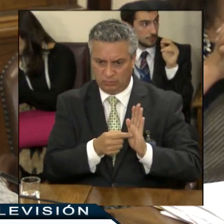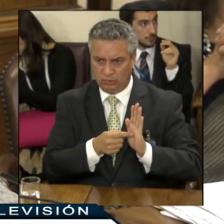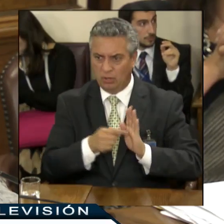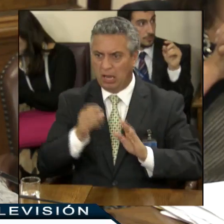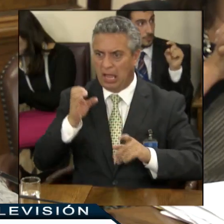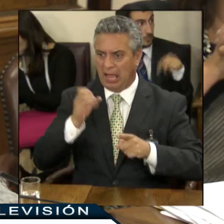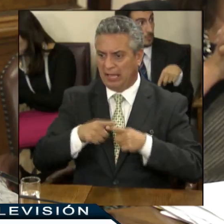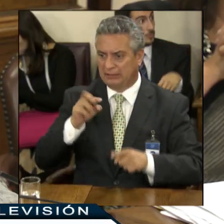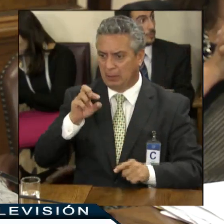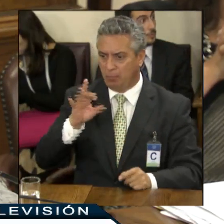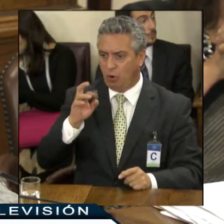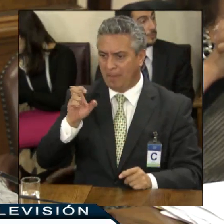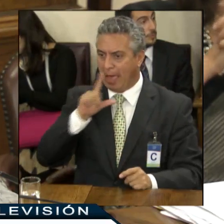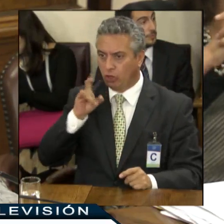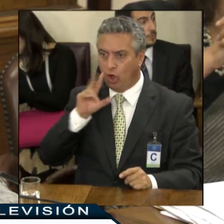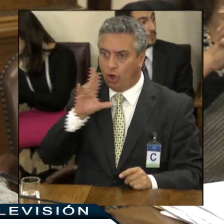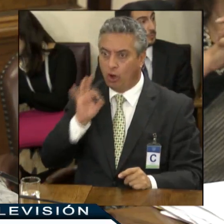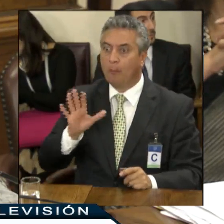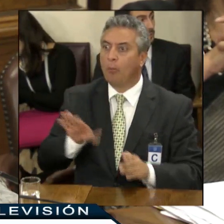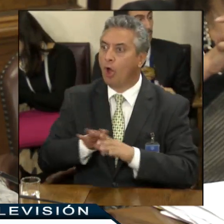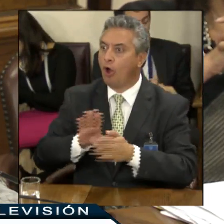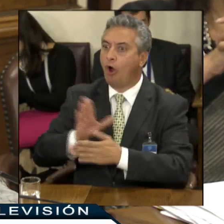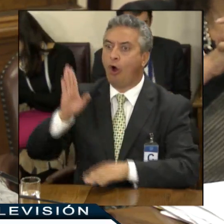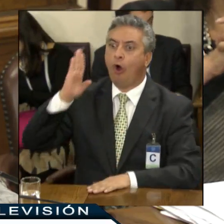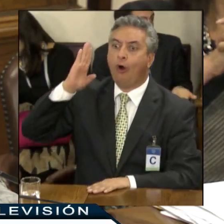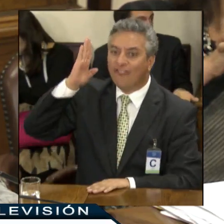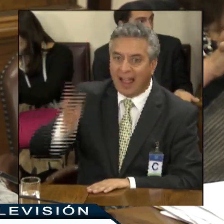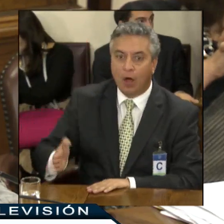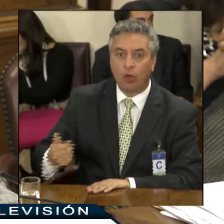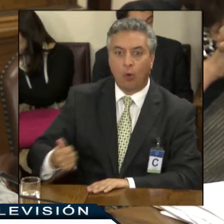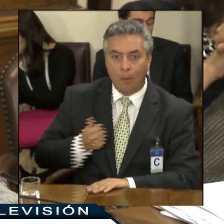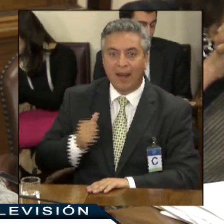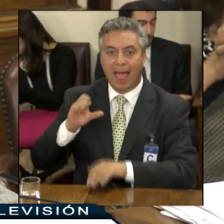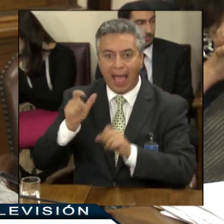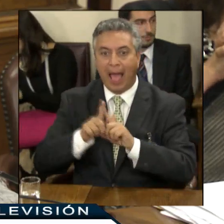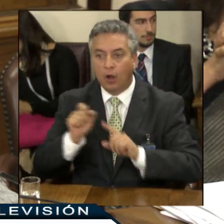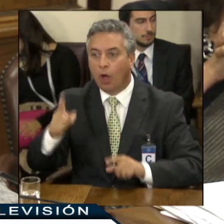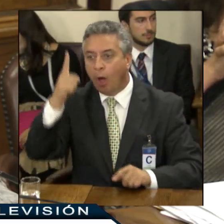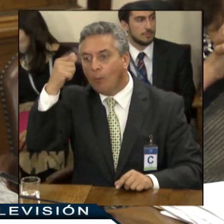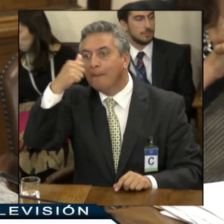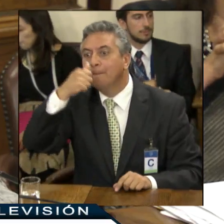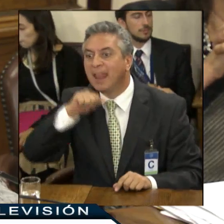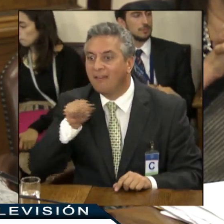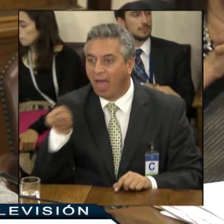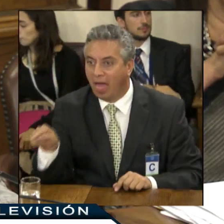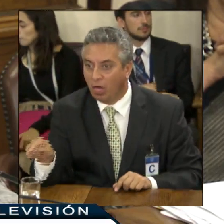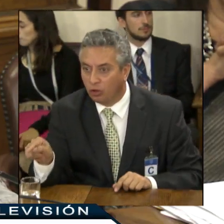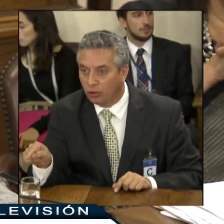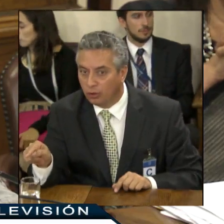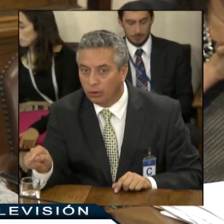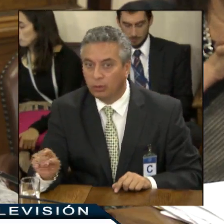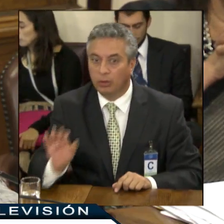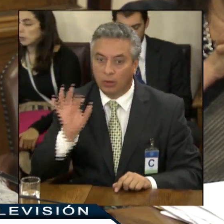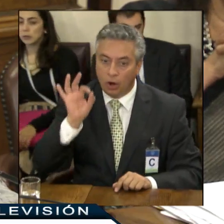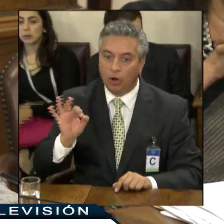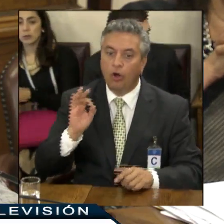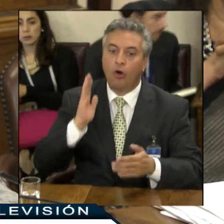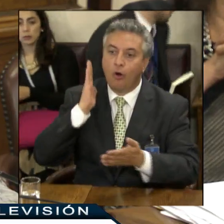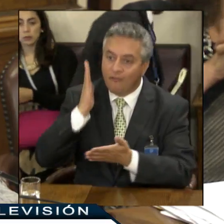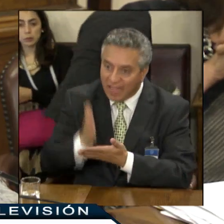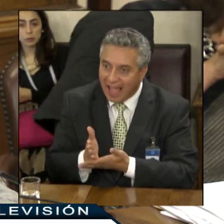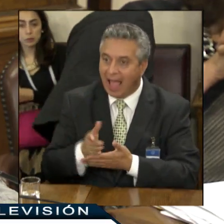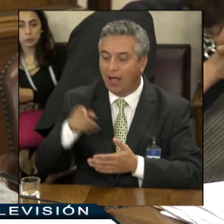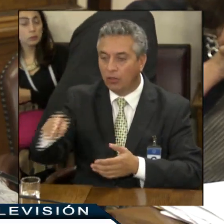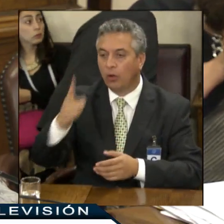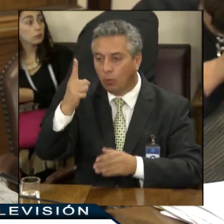expropiatorio por ejemplo porque estoy obligando a cumplir algo a un privado o porque estoy obligando